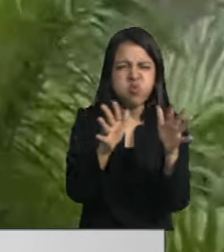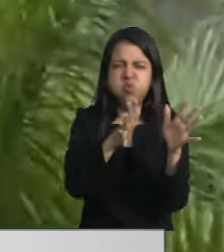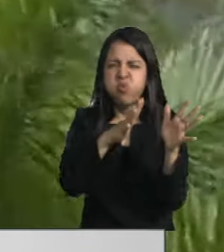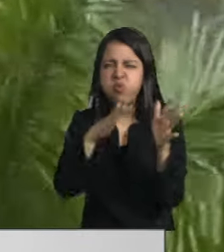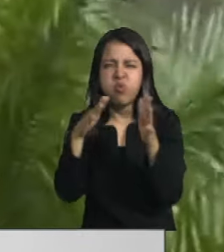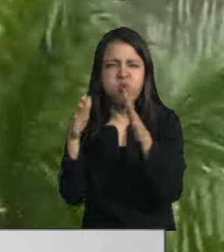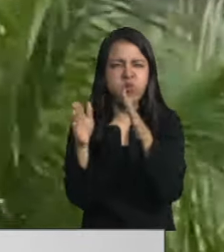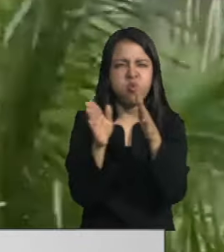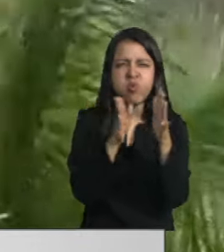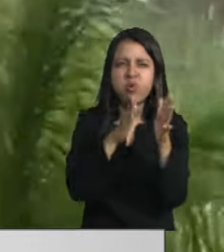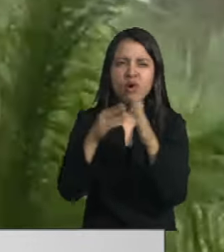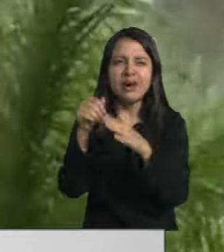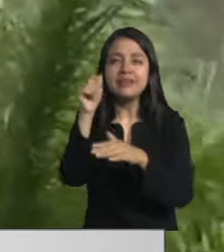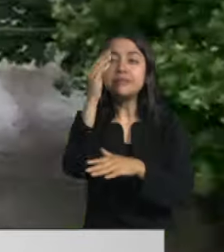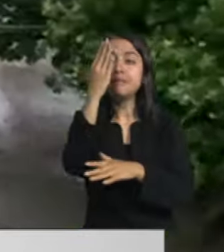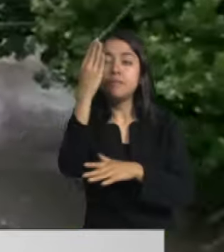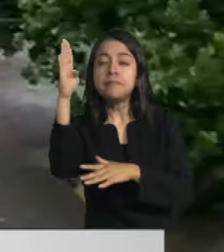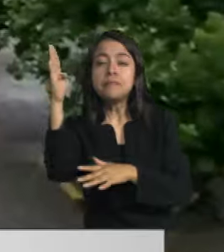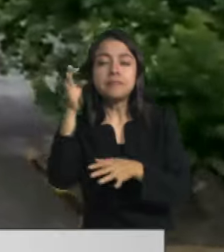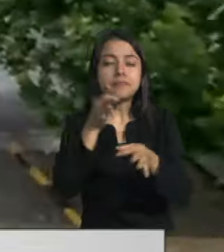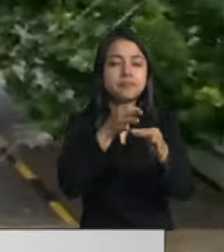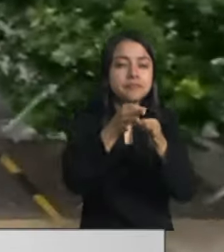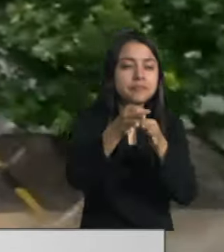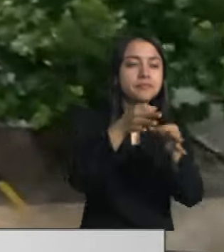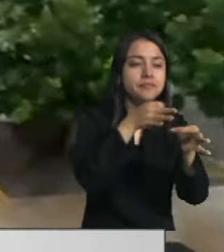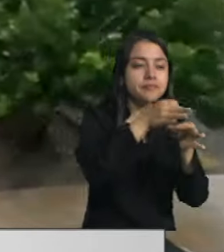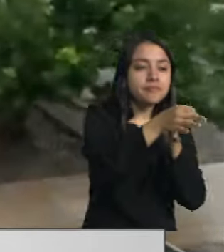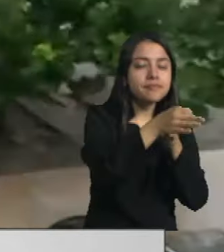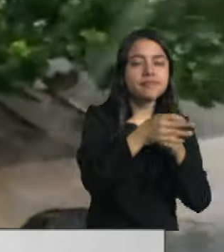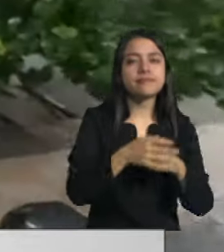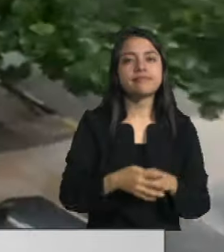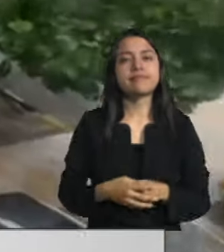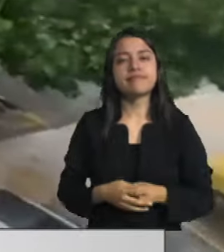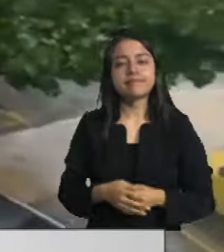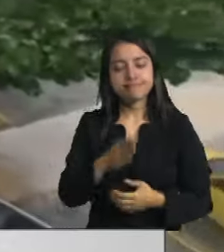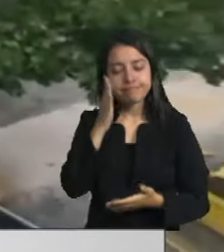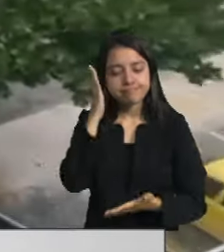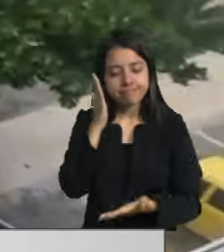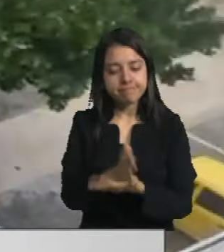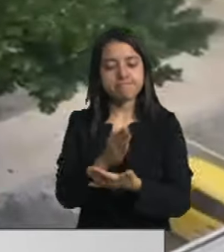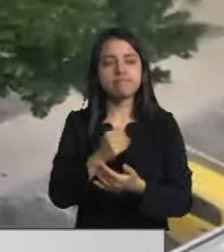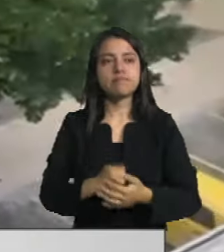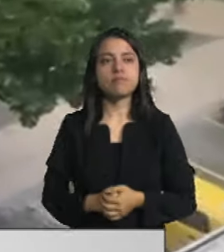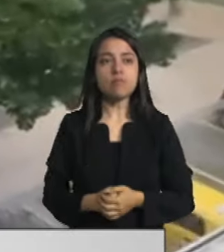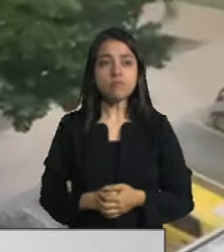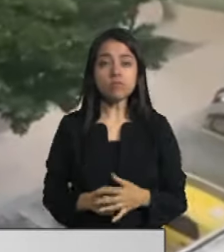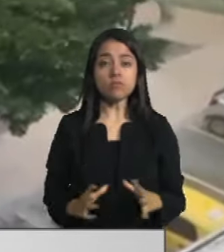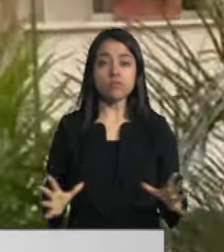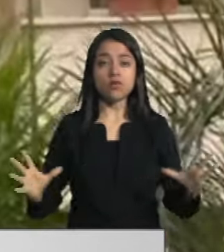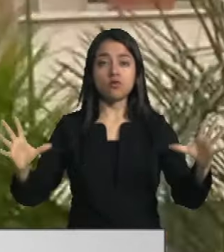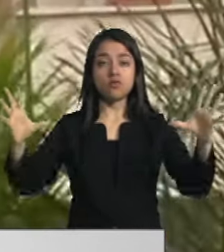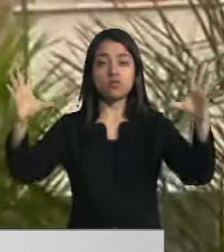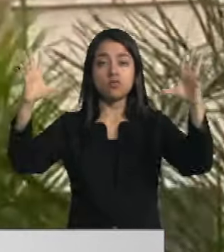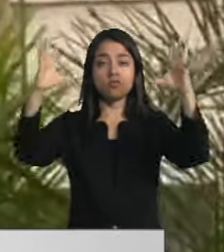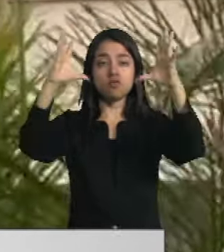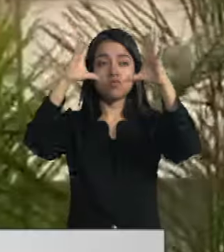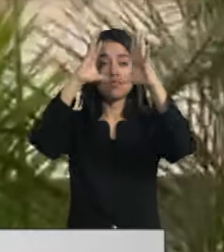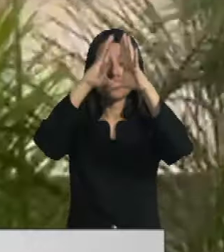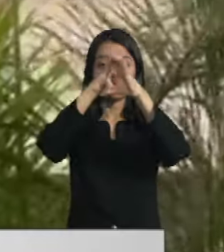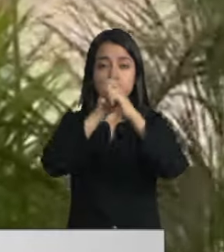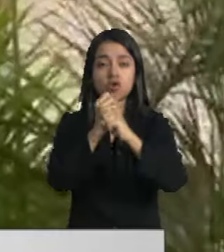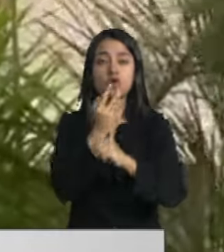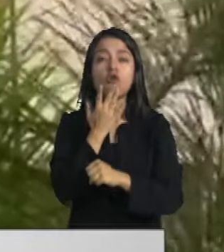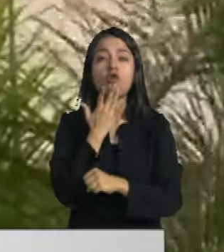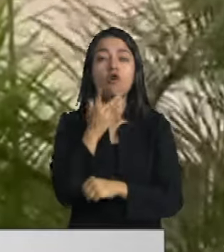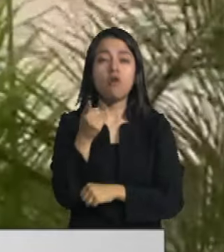Tomás fueron las poblaciones más afectadas en esta ocasión. La tarde-noche se tornó gris y los fuertes vientos comenzaron